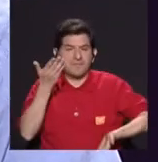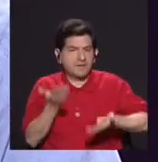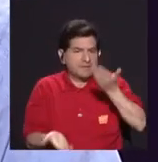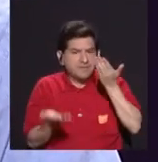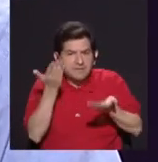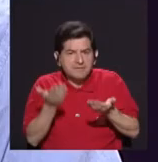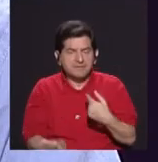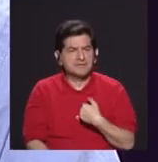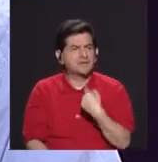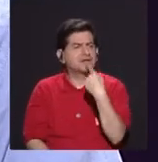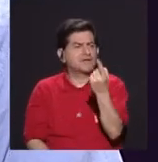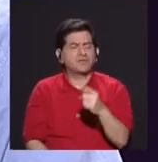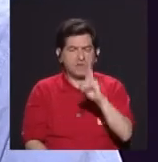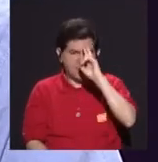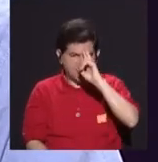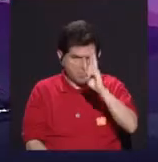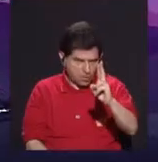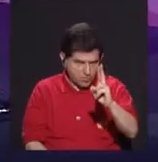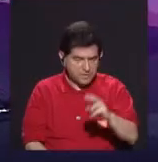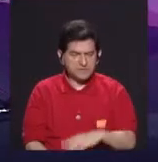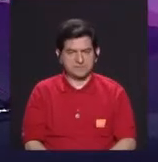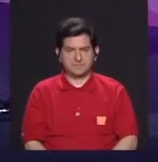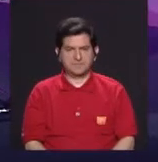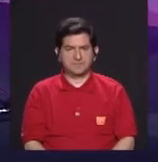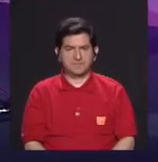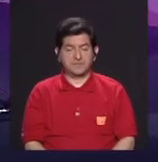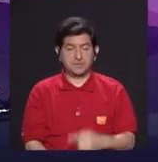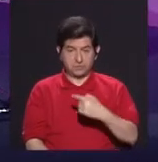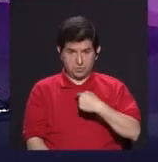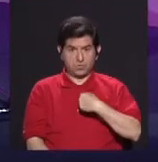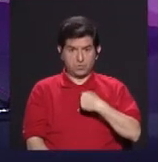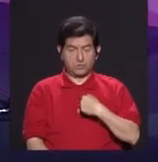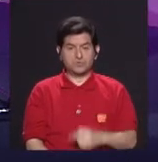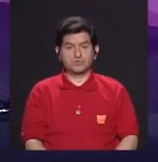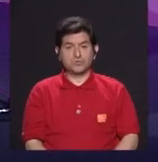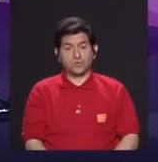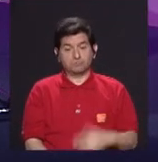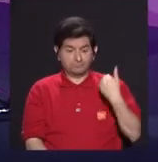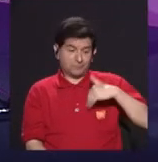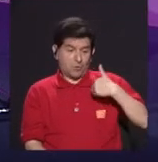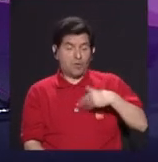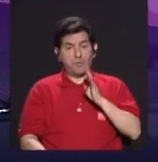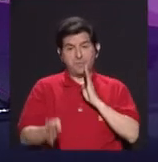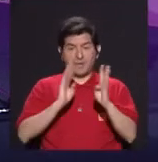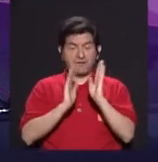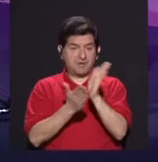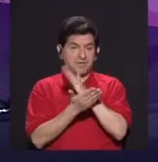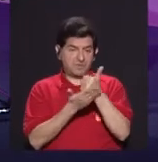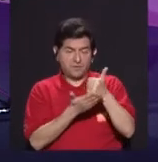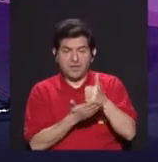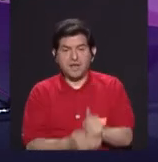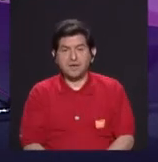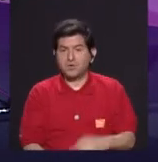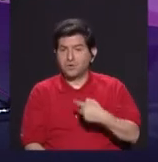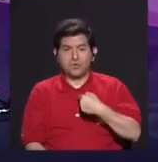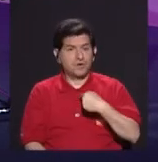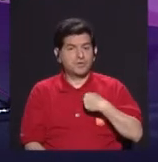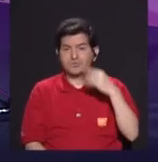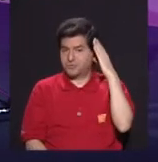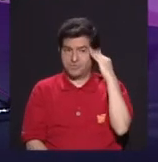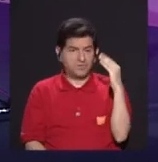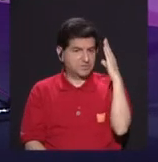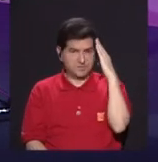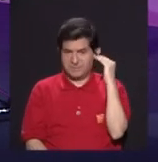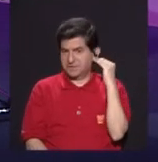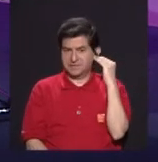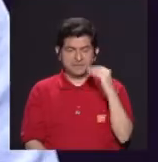lo diría con mucho respeto y con muchas reservas porque soy un cuerpo de varón hablando de algo que a mí que yo no yo no vivo